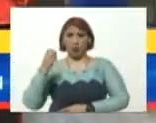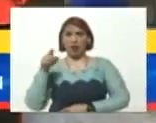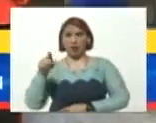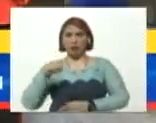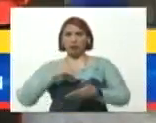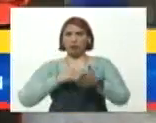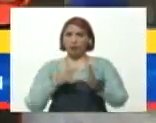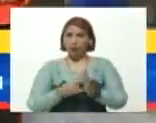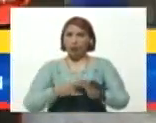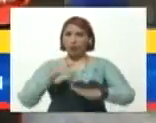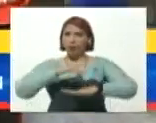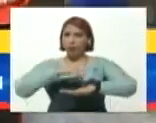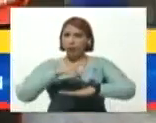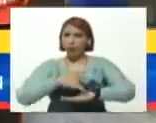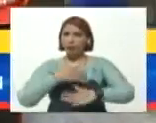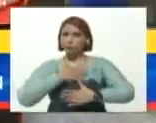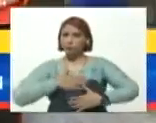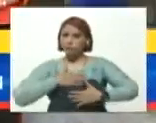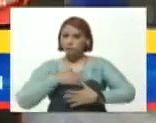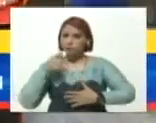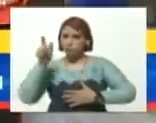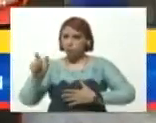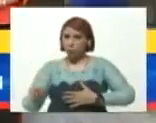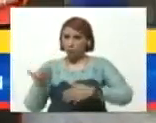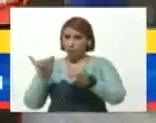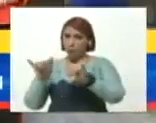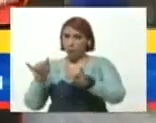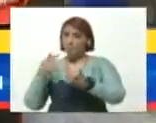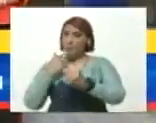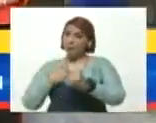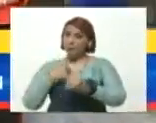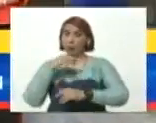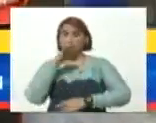técnica, táctica, de calidad que él hacía. Me decía, mira,